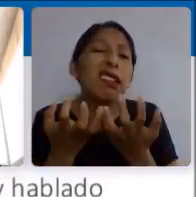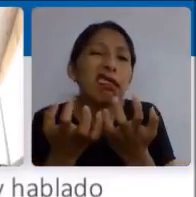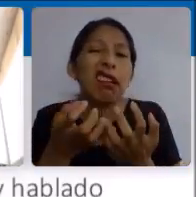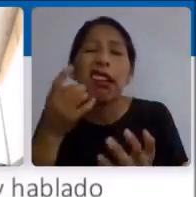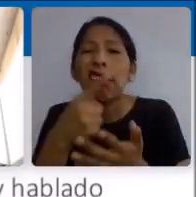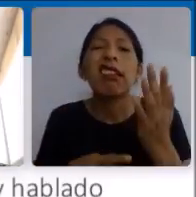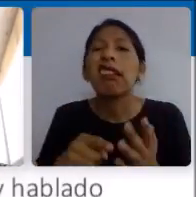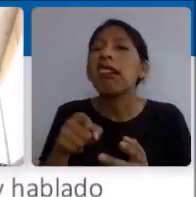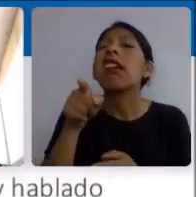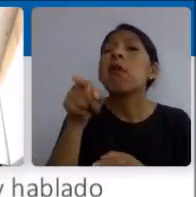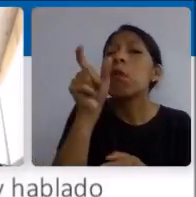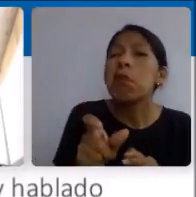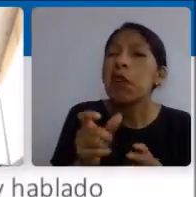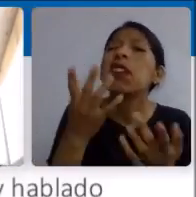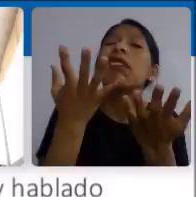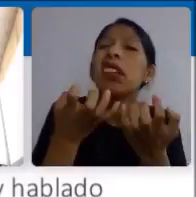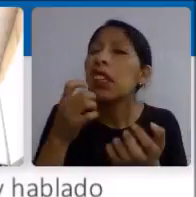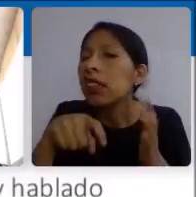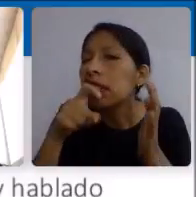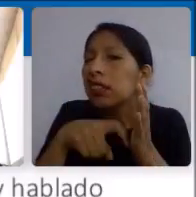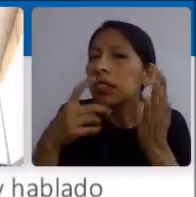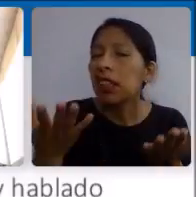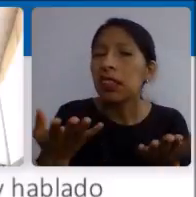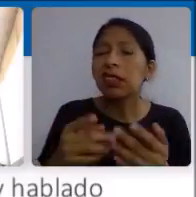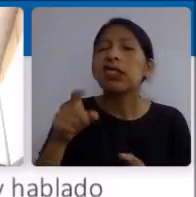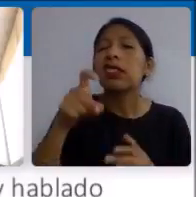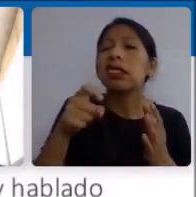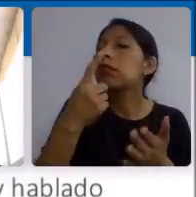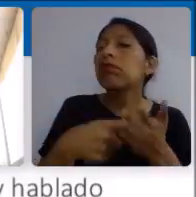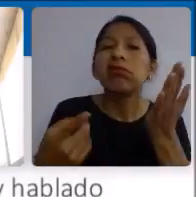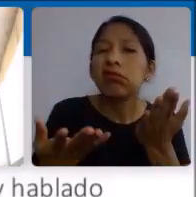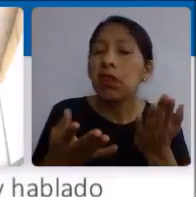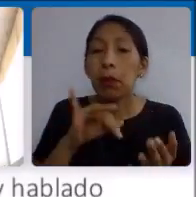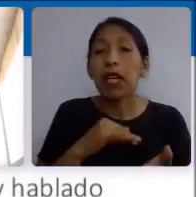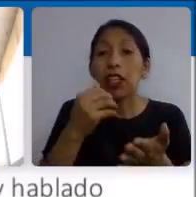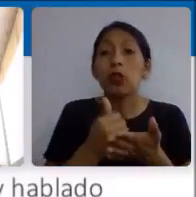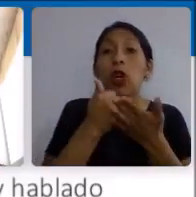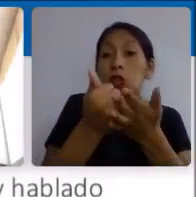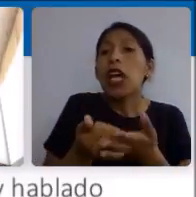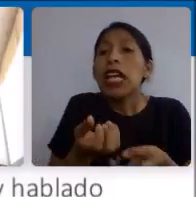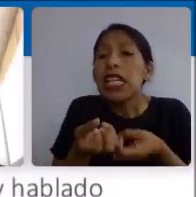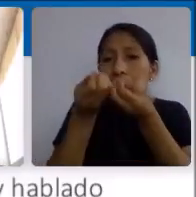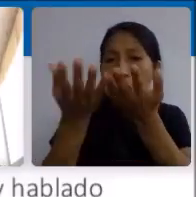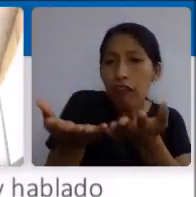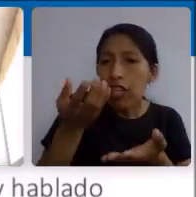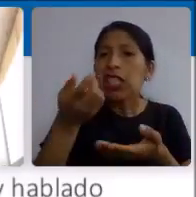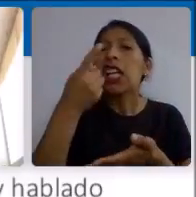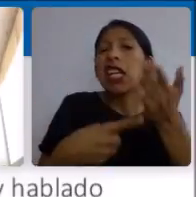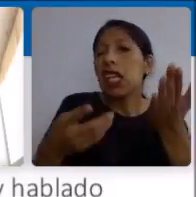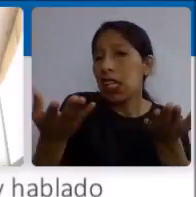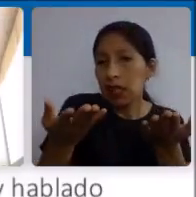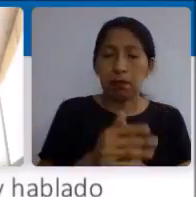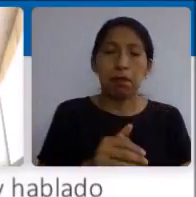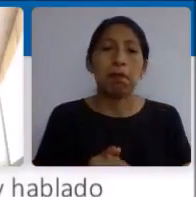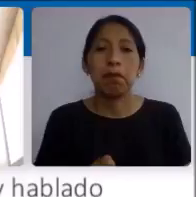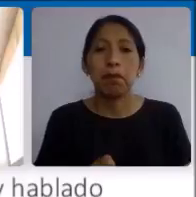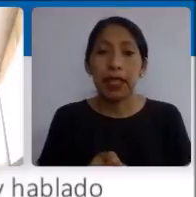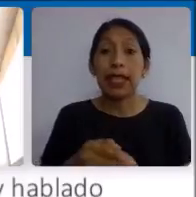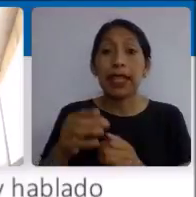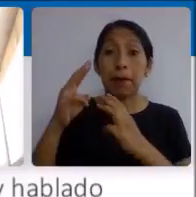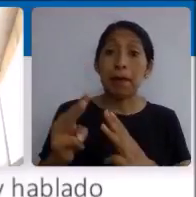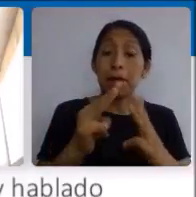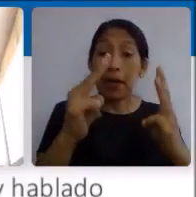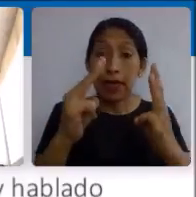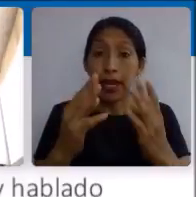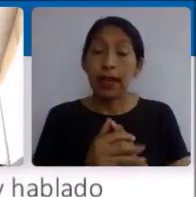el cliente, qué es lo que está buscando mi cliente para yo poder saber qué cosa es lo que voy a ofrecer. Y por otro lado, también las estrategias de